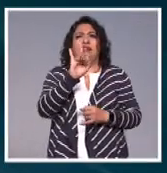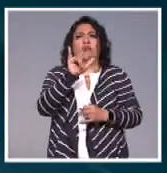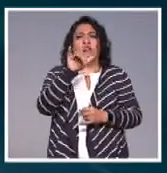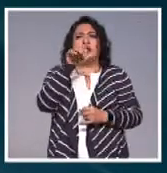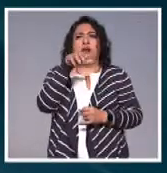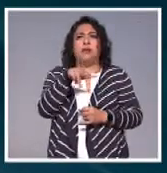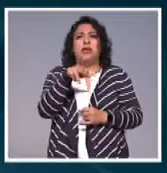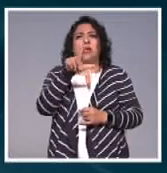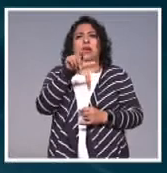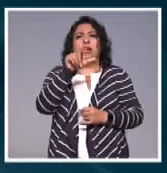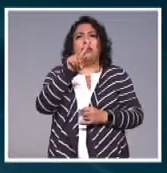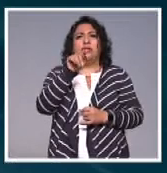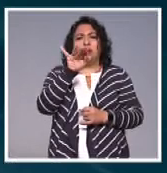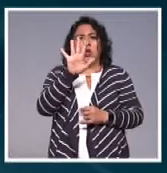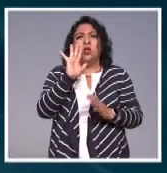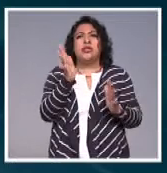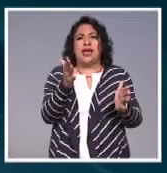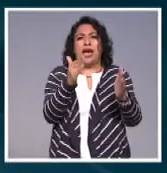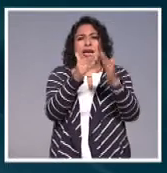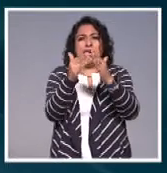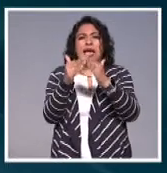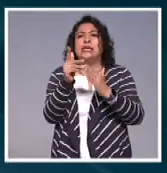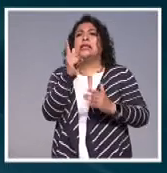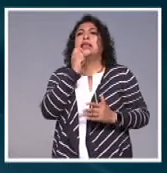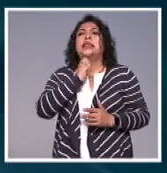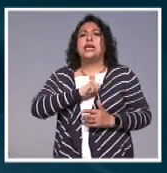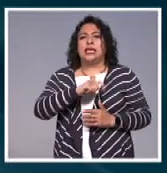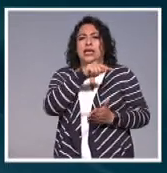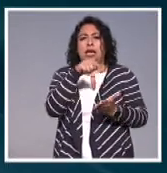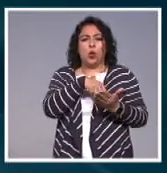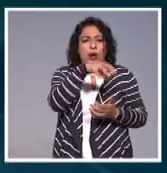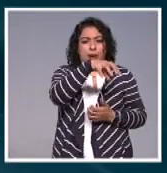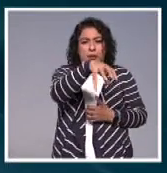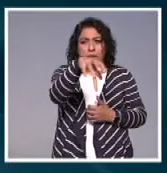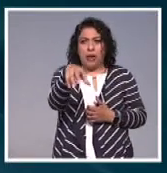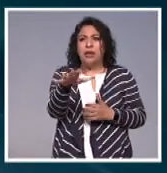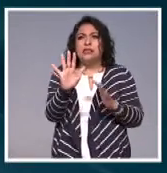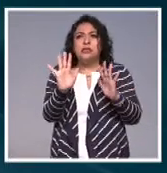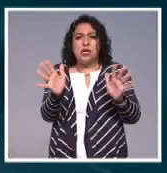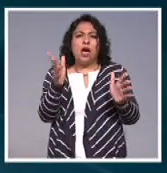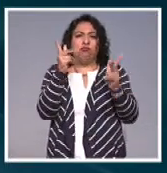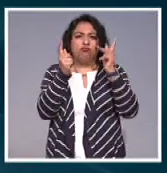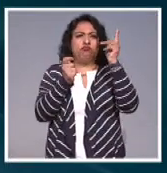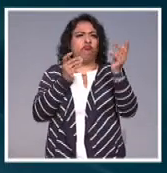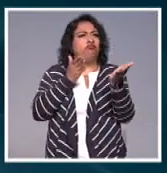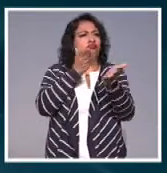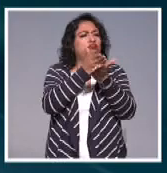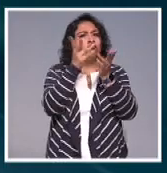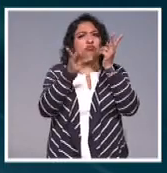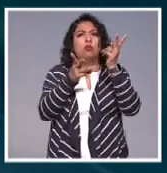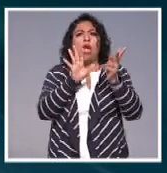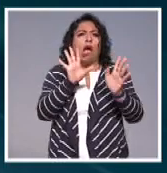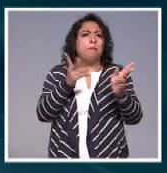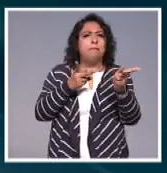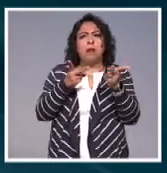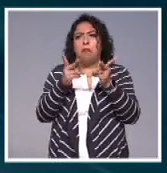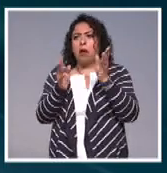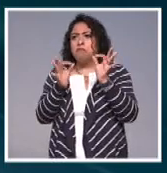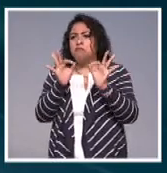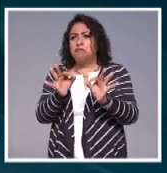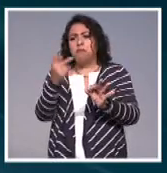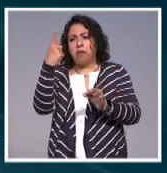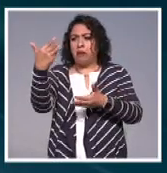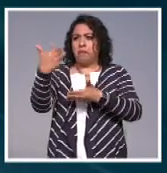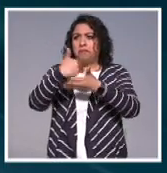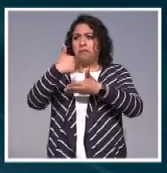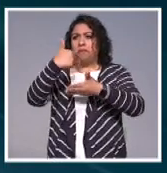Latino. Ya las casas tequileras, donde son nuestras sedes, pues ya, como son turísticas, pues ya están muy preparados para